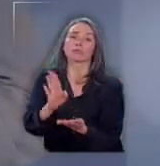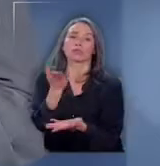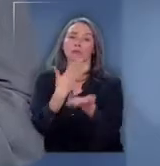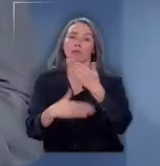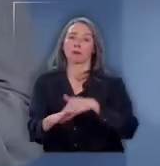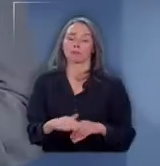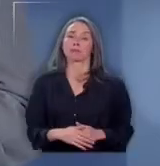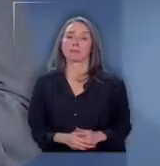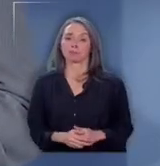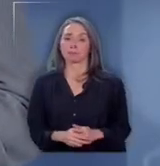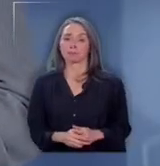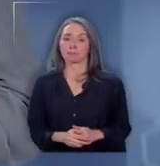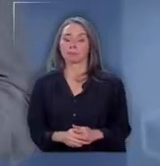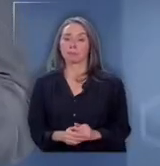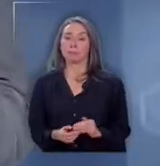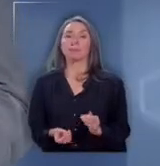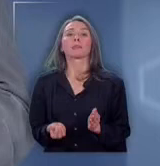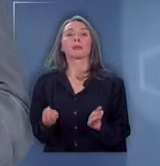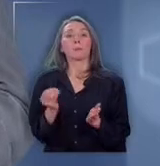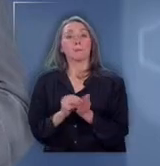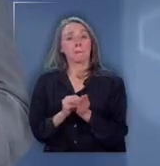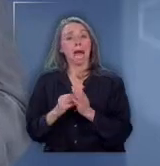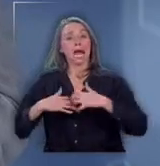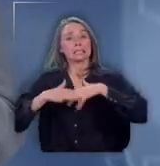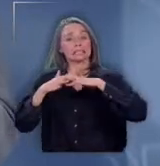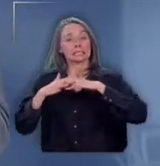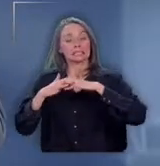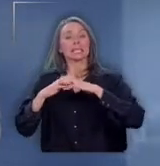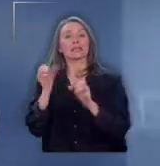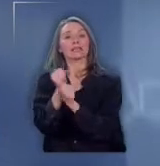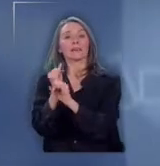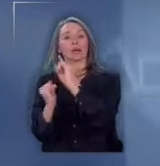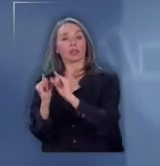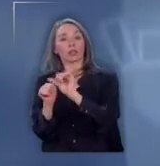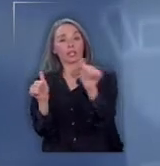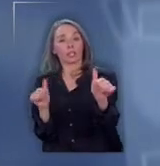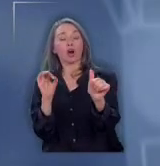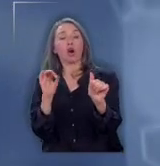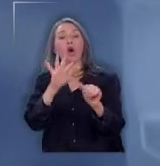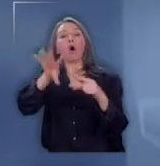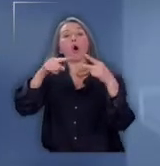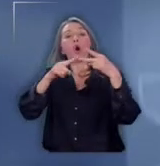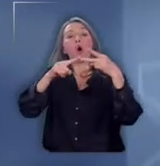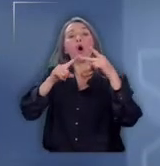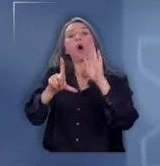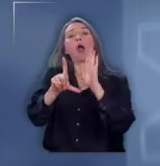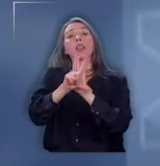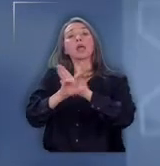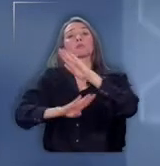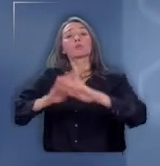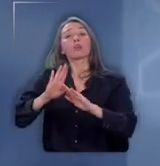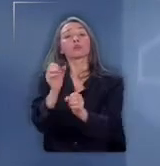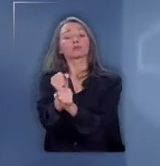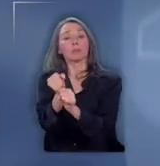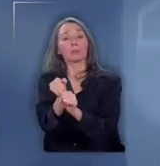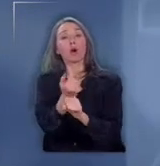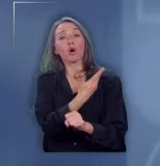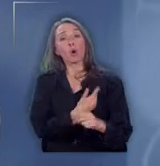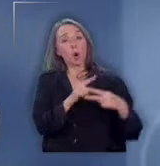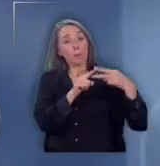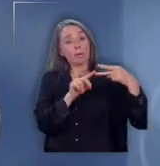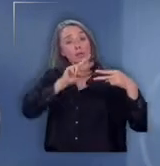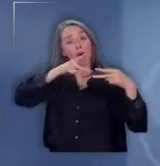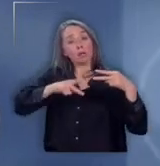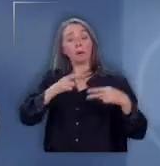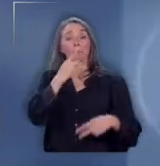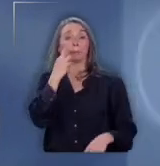ley fortalecer el teletrabajo o incorporarlos a la ley de protección al empleo bueno son las dos alternativas que entregó el gobierno para